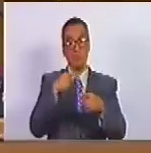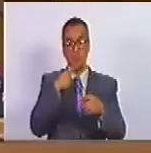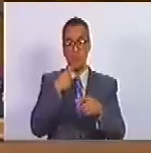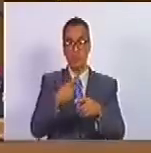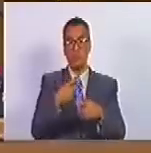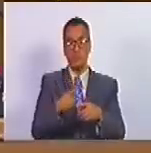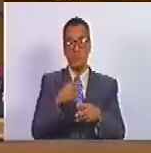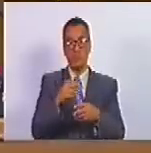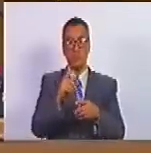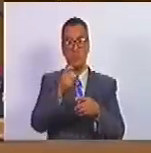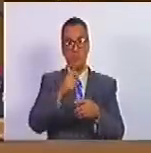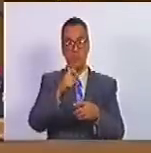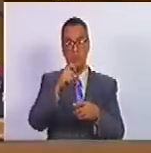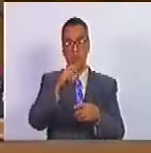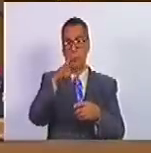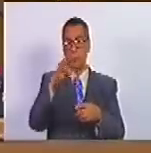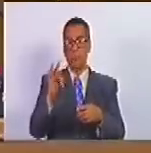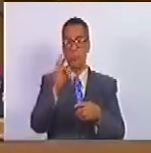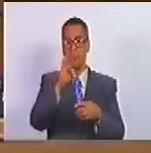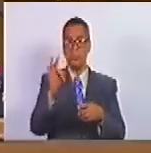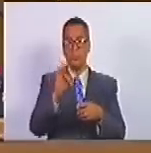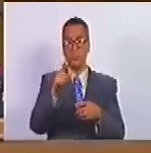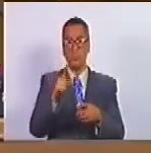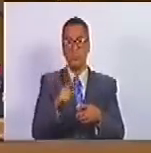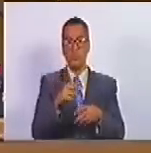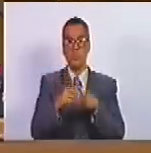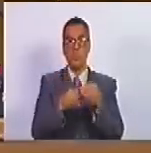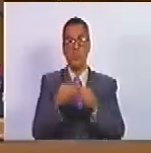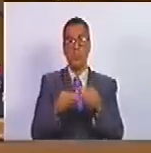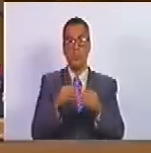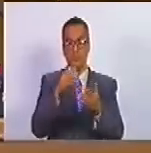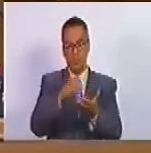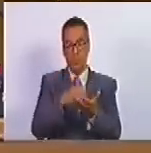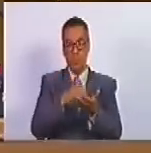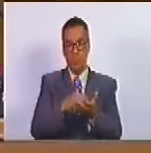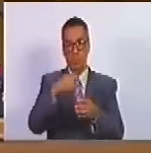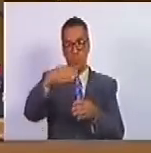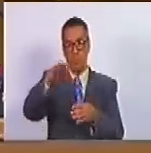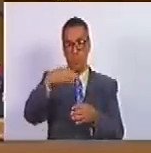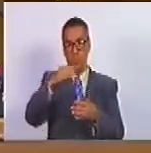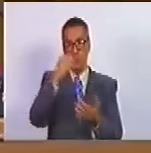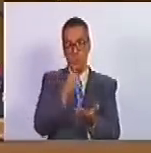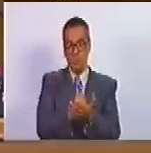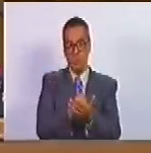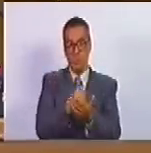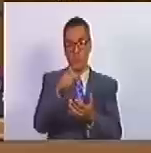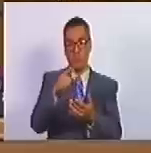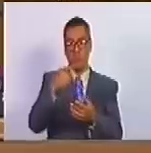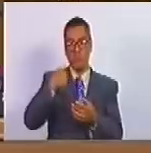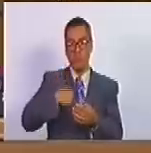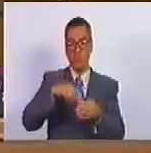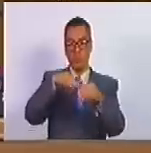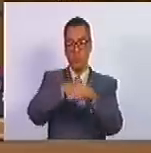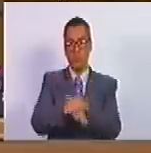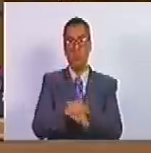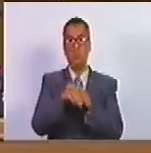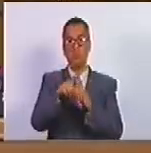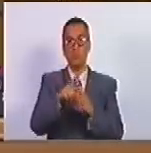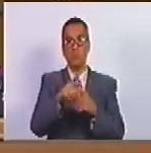por concepto de timbres fiscales, estampillas y papel sellado debe guardar la